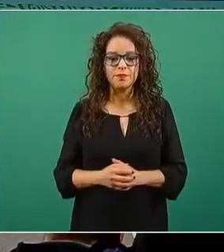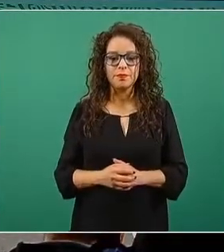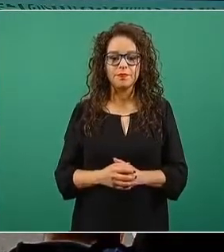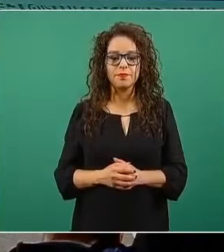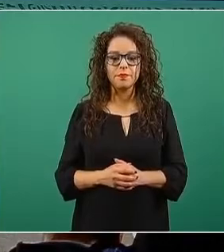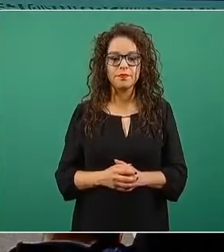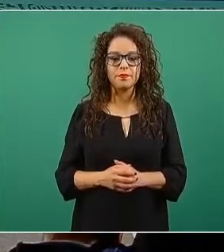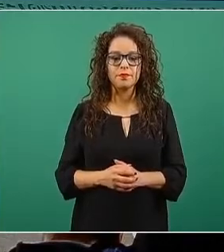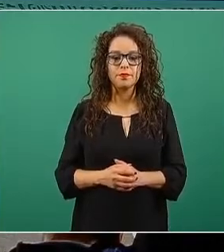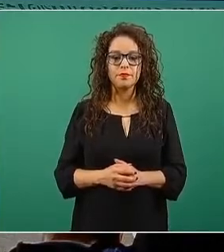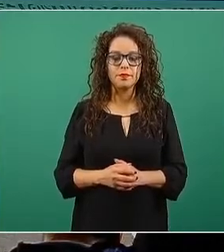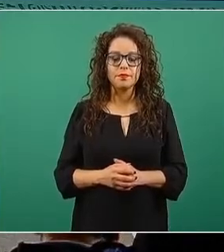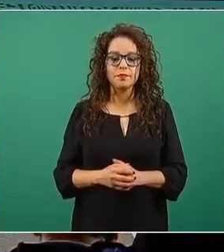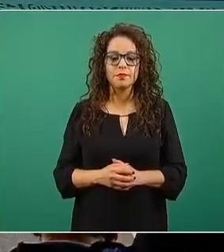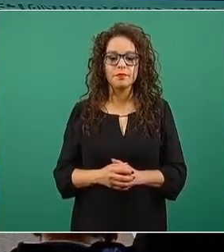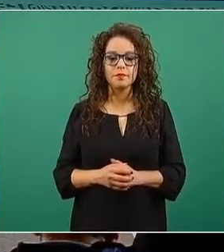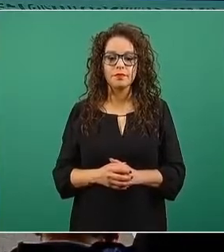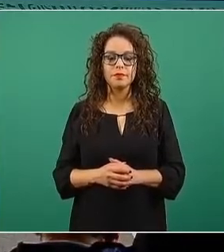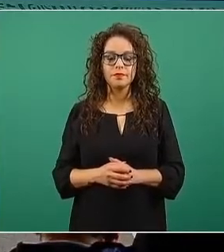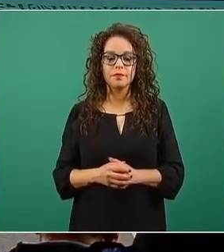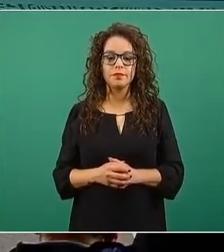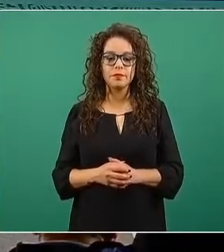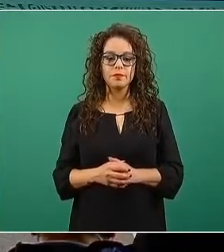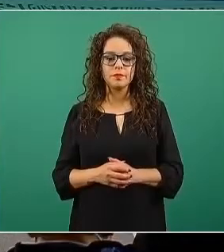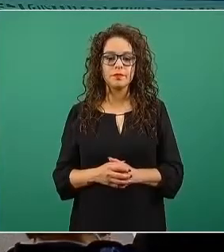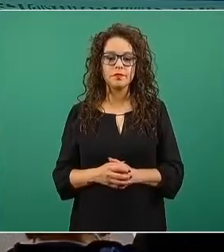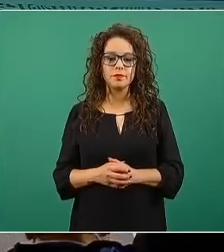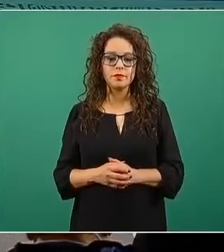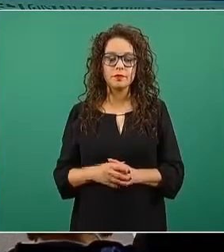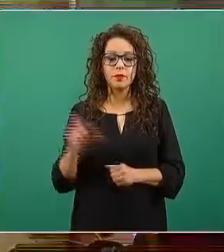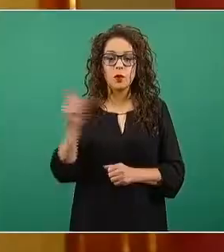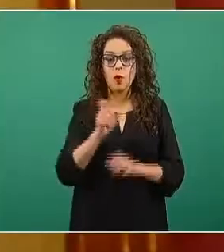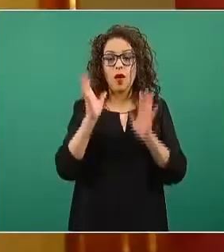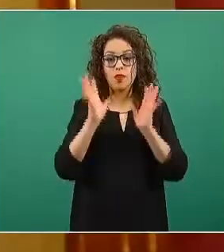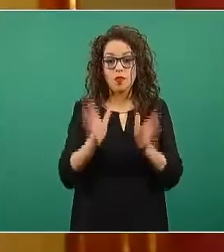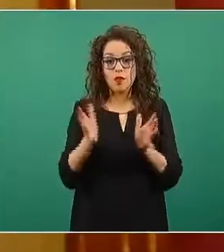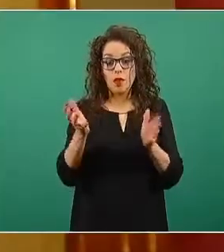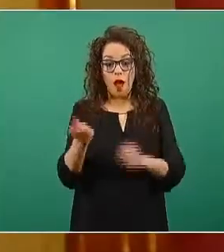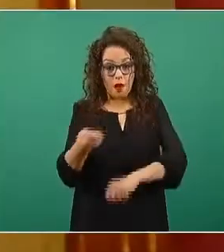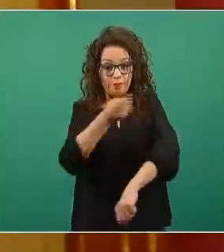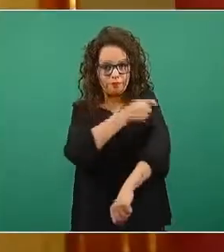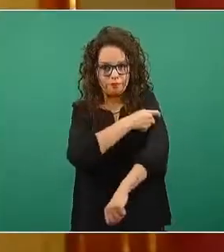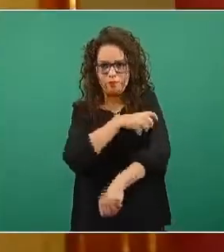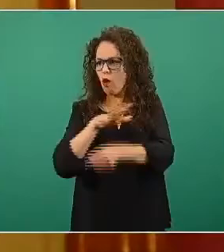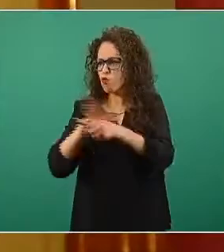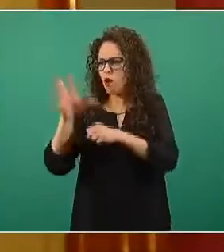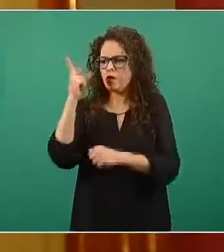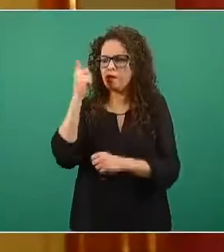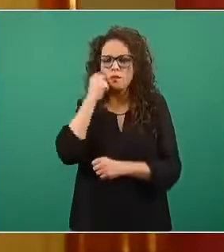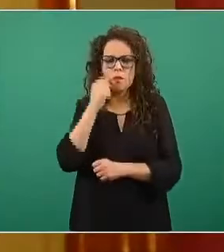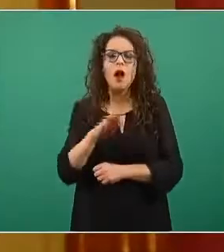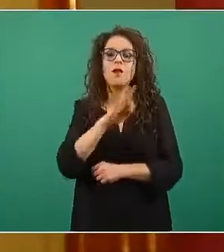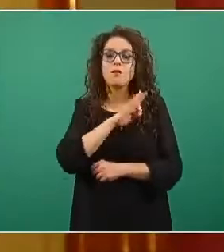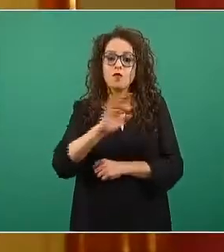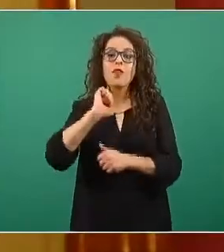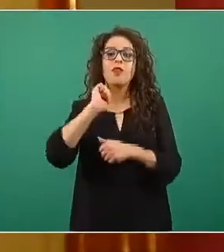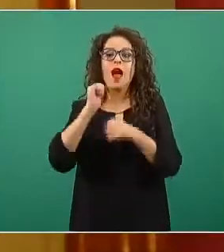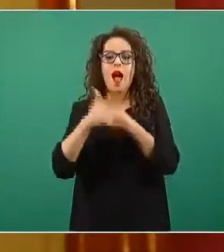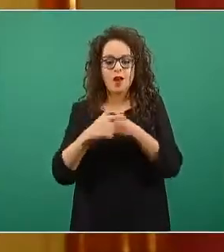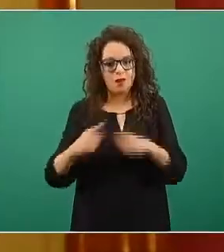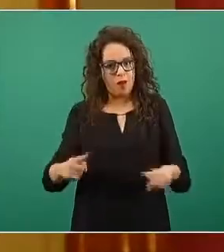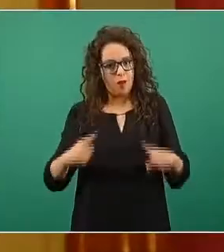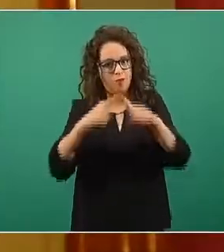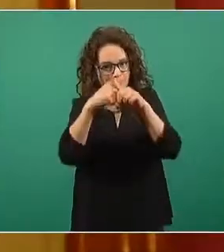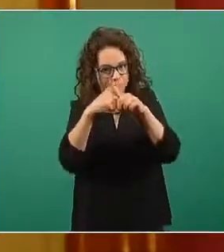Al aplicar una vacuna, cualquiera que ésta sea, se pueden presentar eventos adversos y dentro de estos